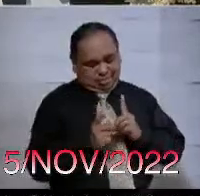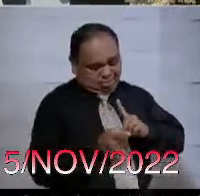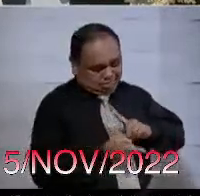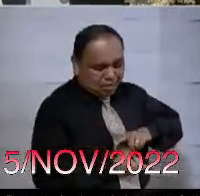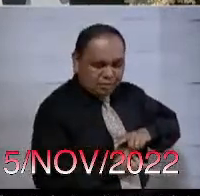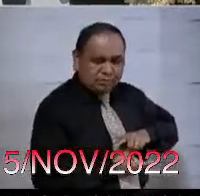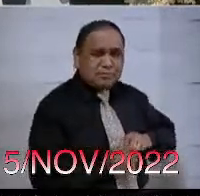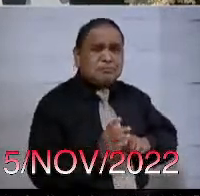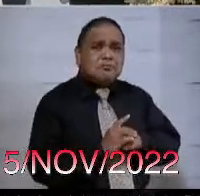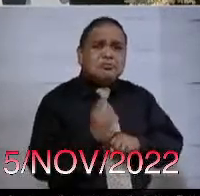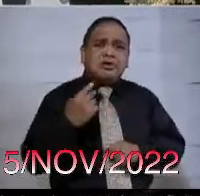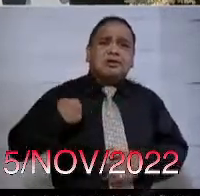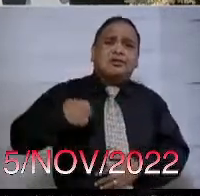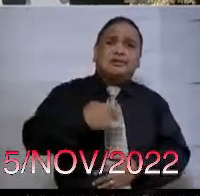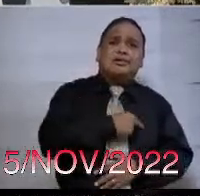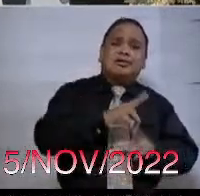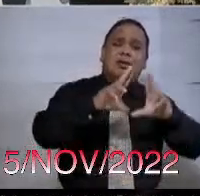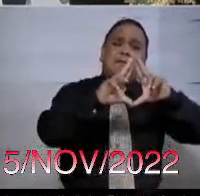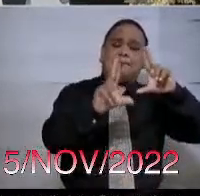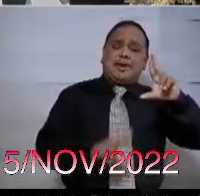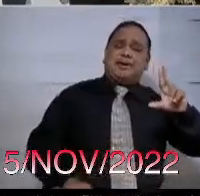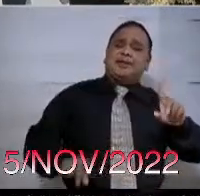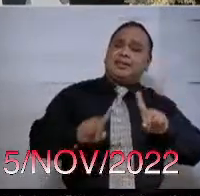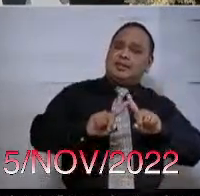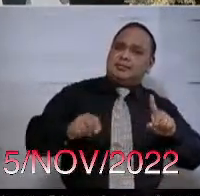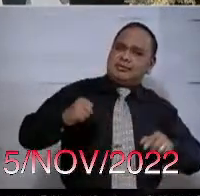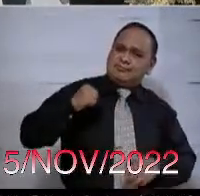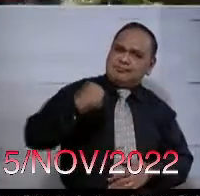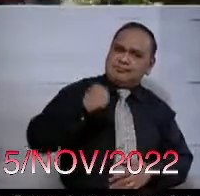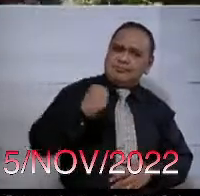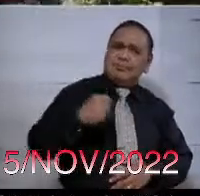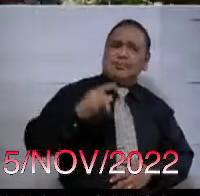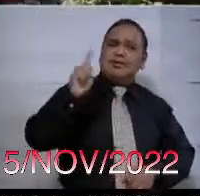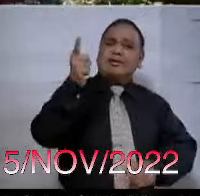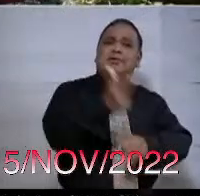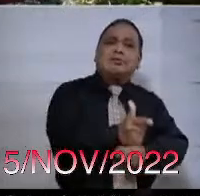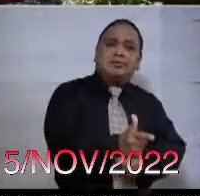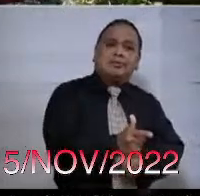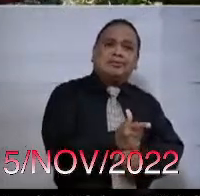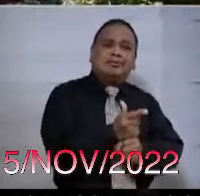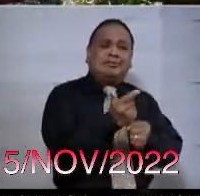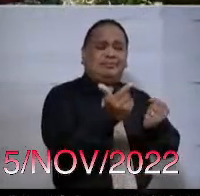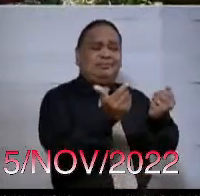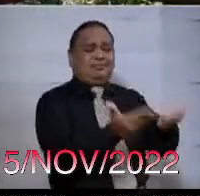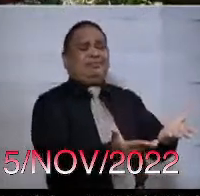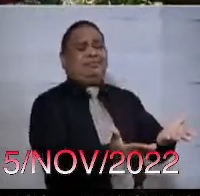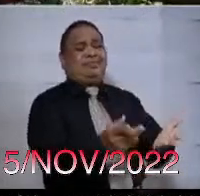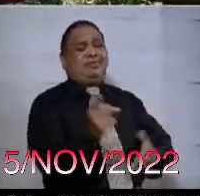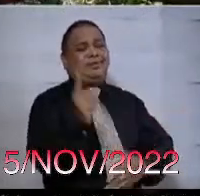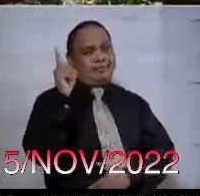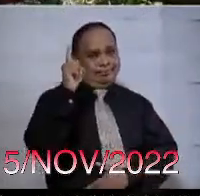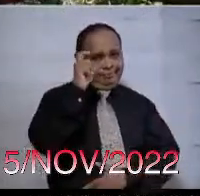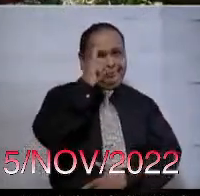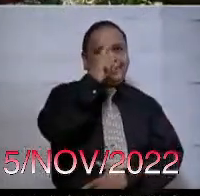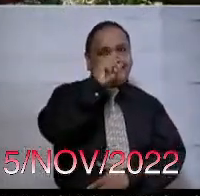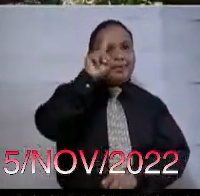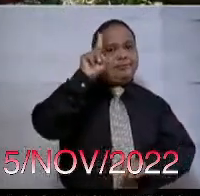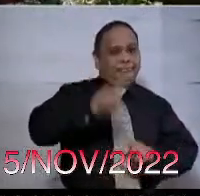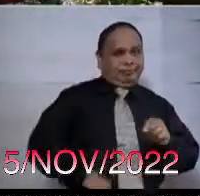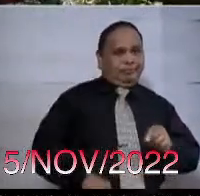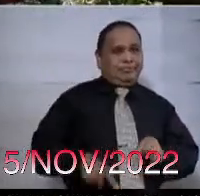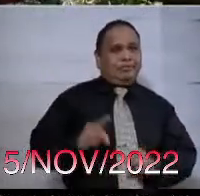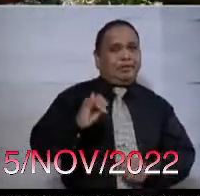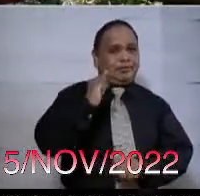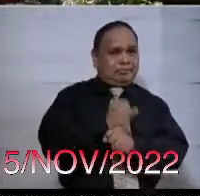Me deprime porque estamos luchando por un país diferente y encuentras que esto va a ser muy difícil erradicarlo, pero